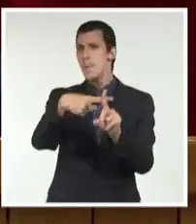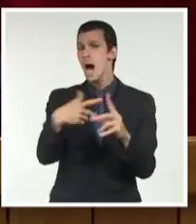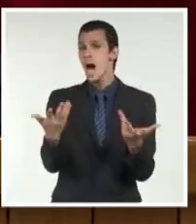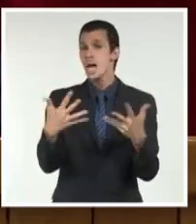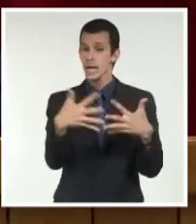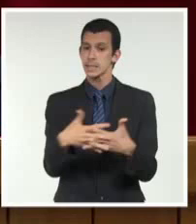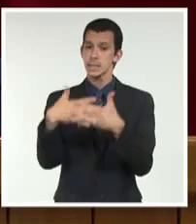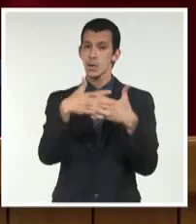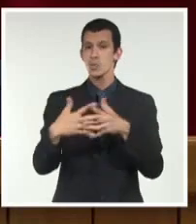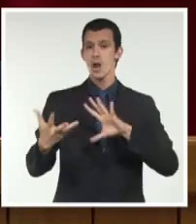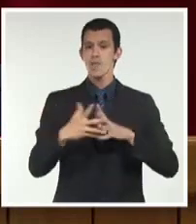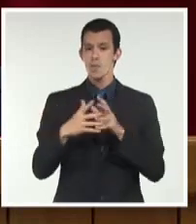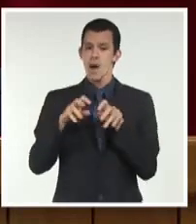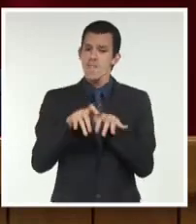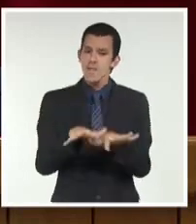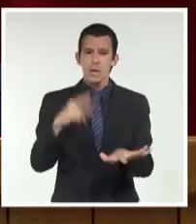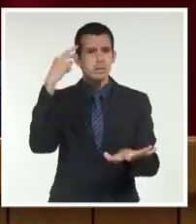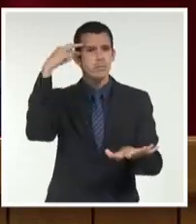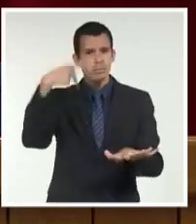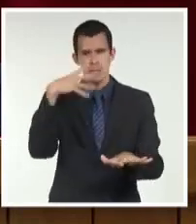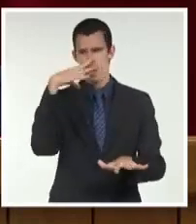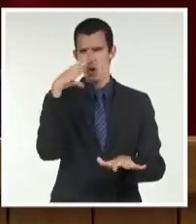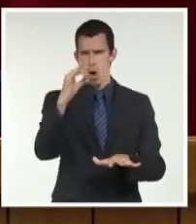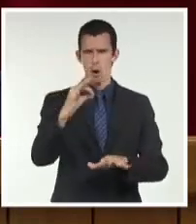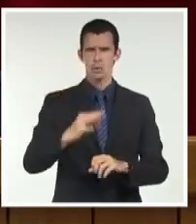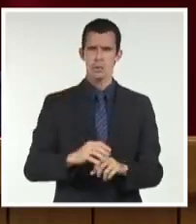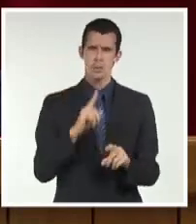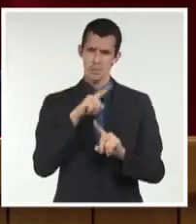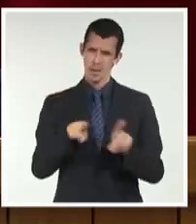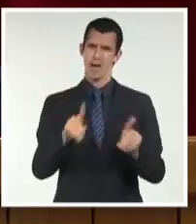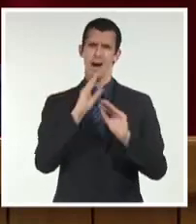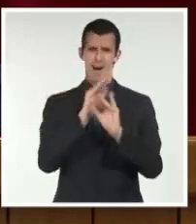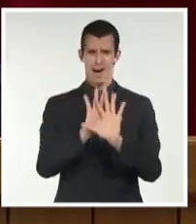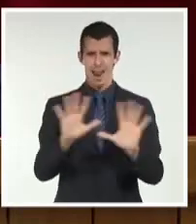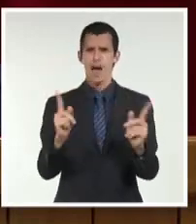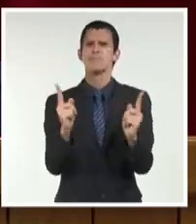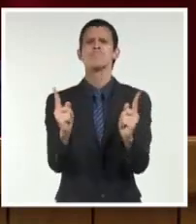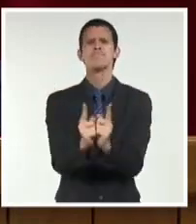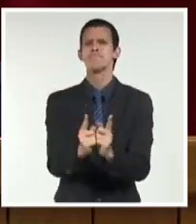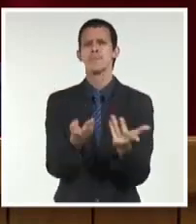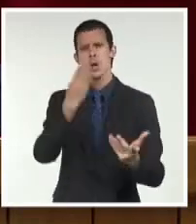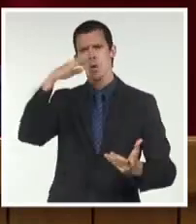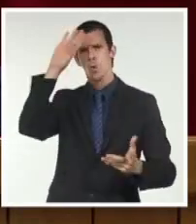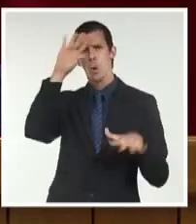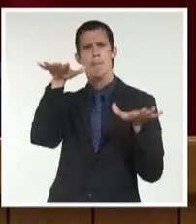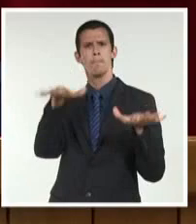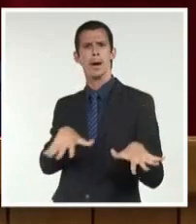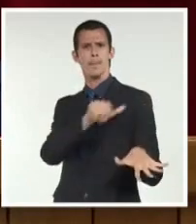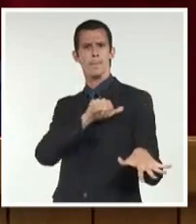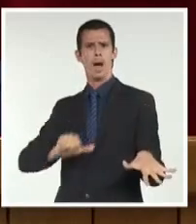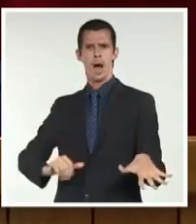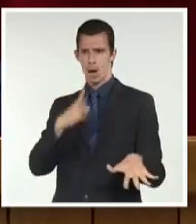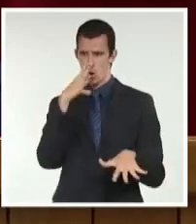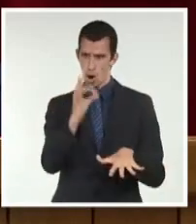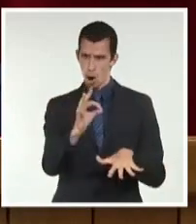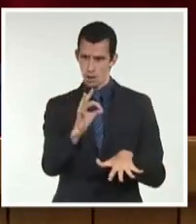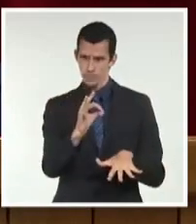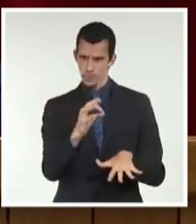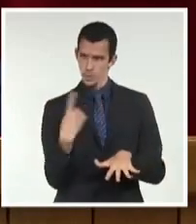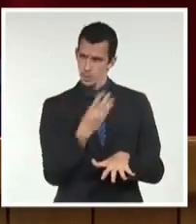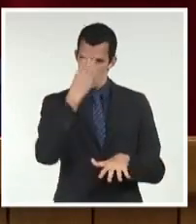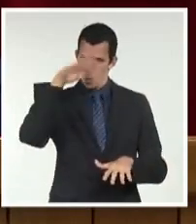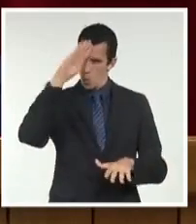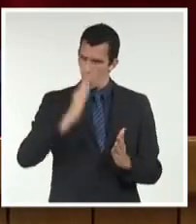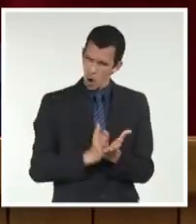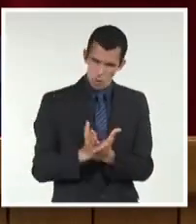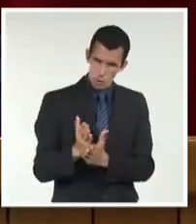significar es que este país no está detenido. A este país lo quieren detener, pero no estamos detenidos